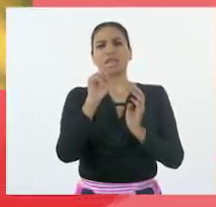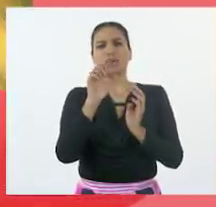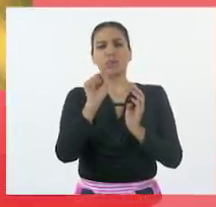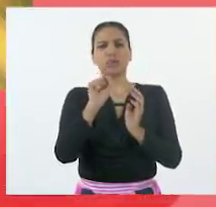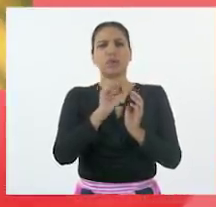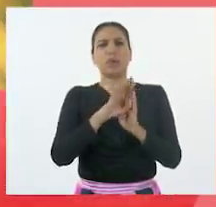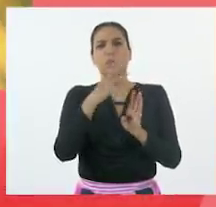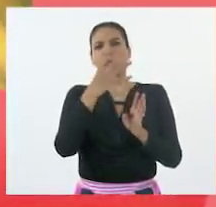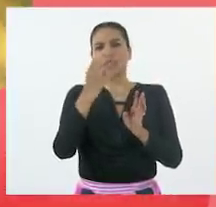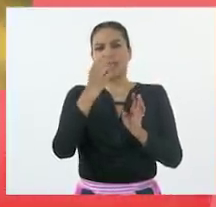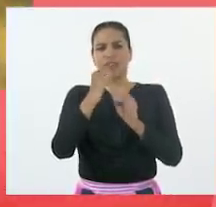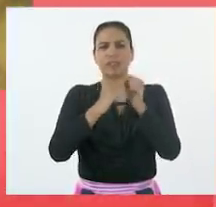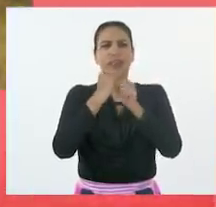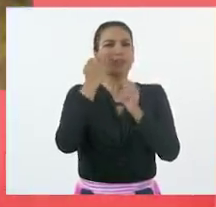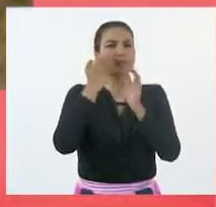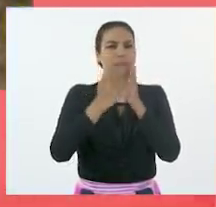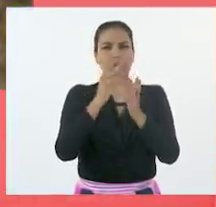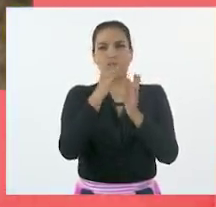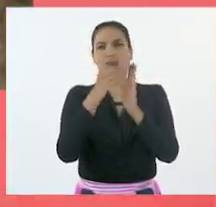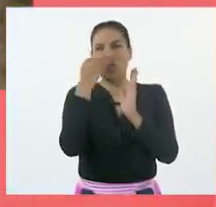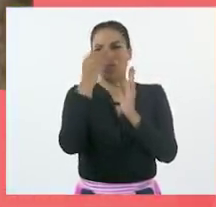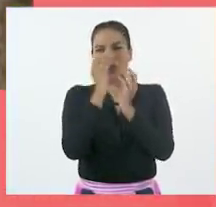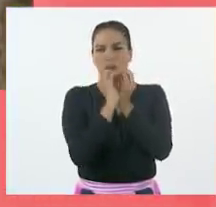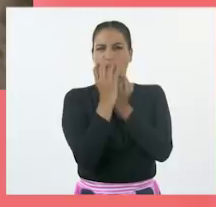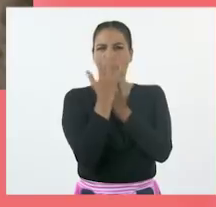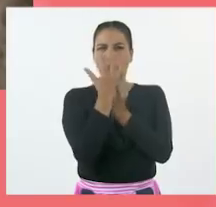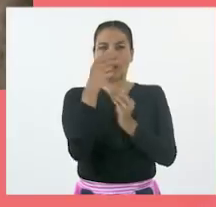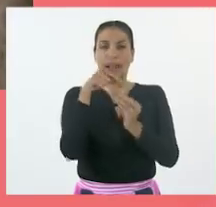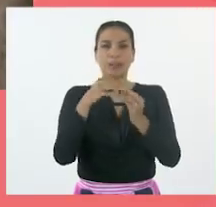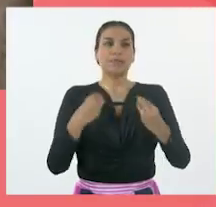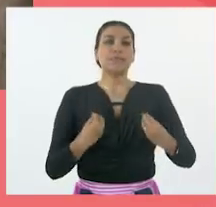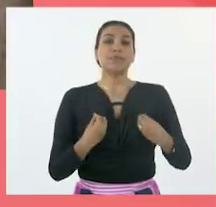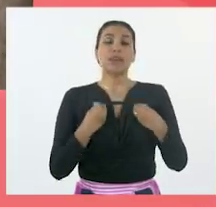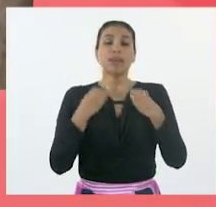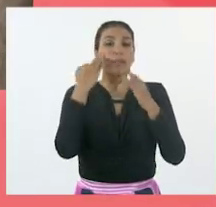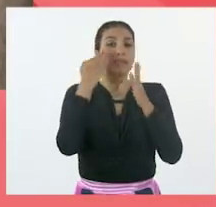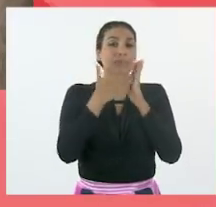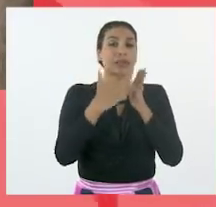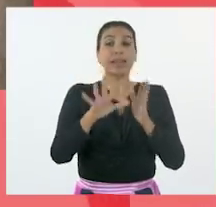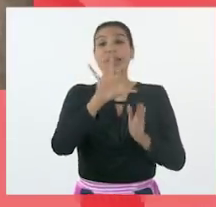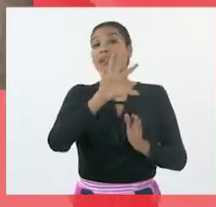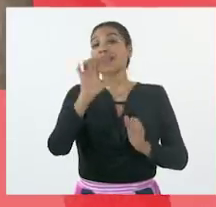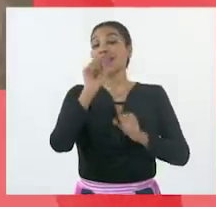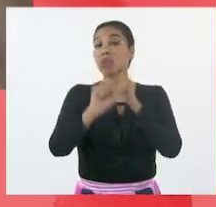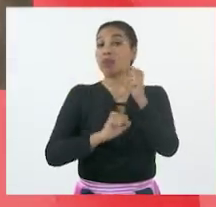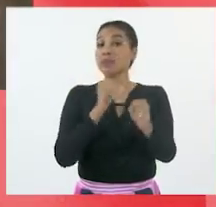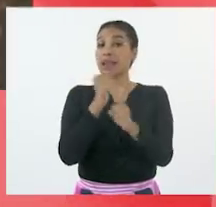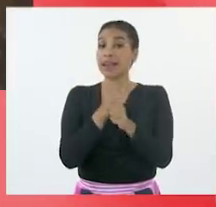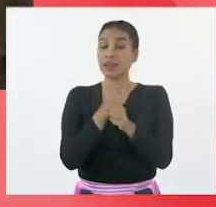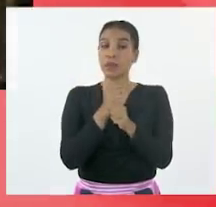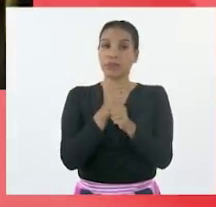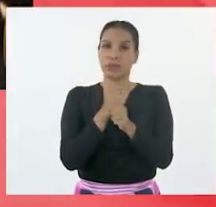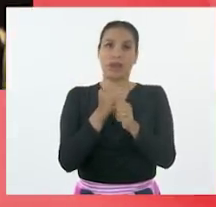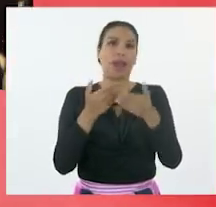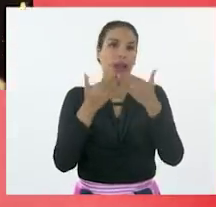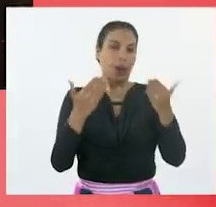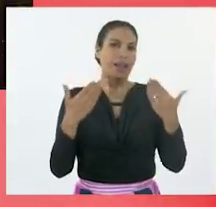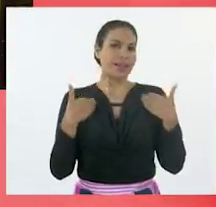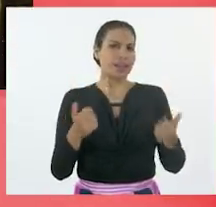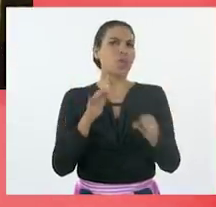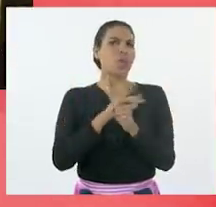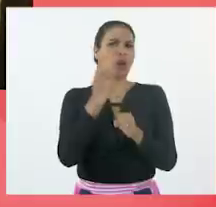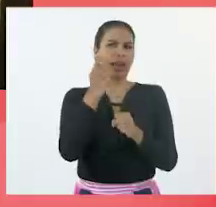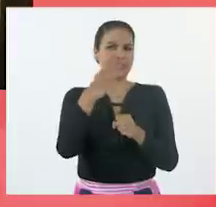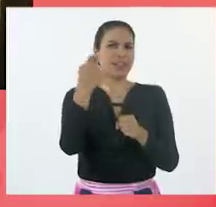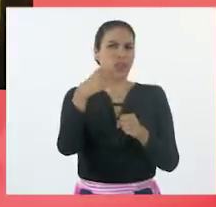años en dar flor. Esta longeva especie llega a vivir un promedio de 500 años. Ahora entendemos por qué